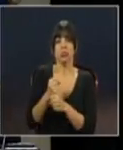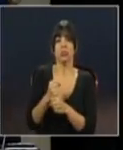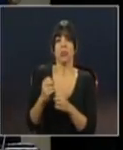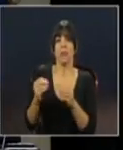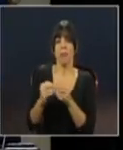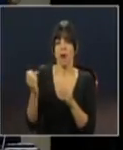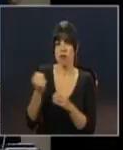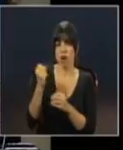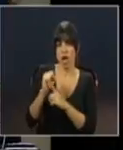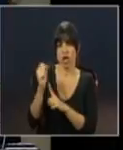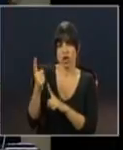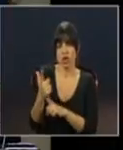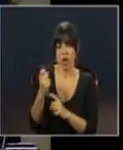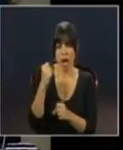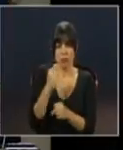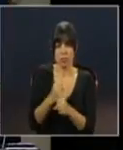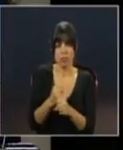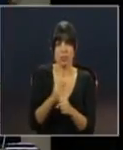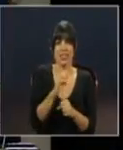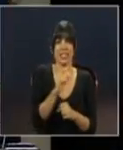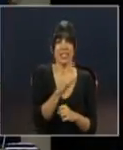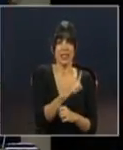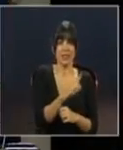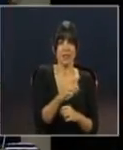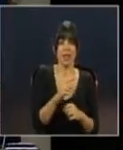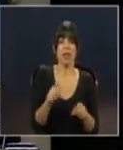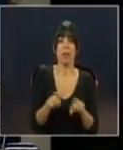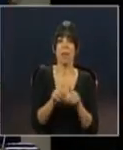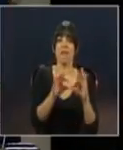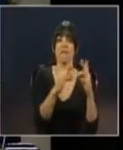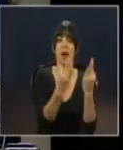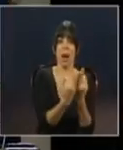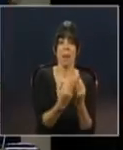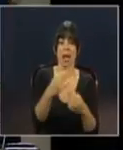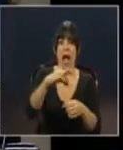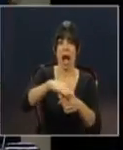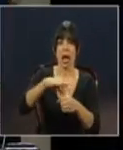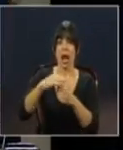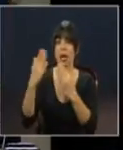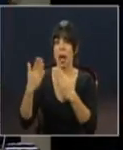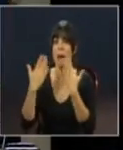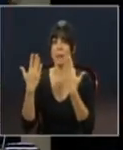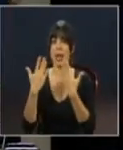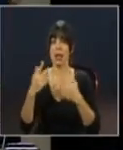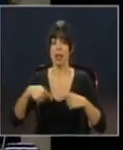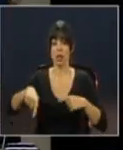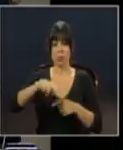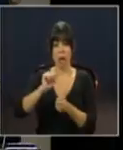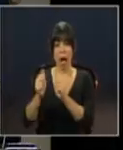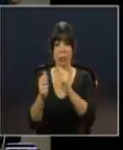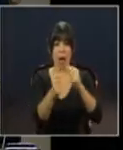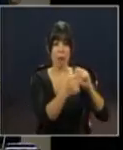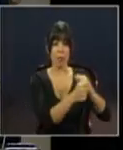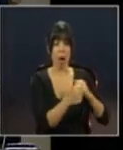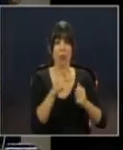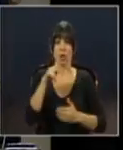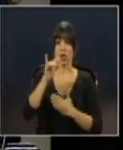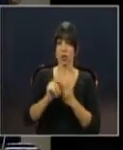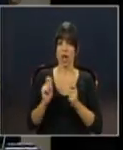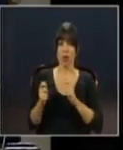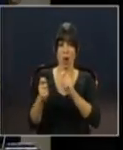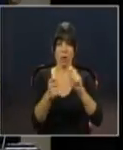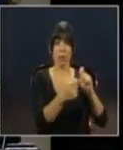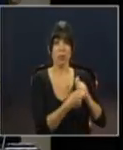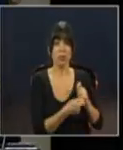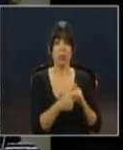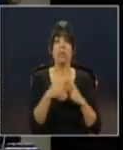contenido social, laboral y civil, así como la de familia, agraria, ambiental, cuyas reformas o proyectos de reforma han